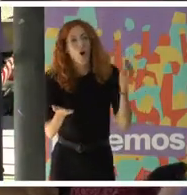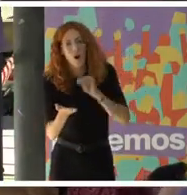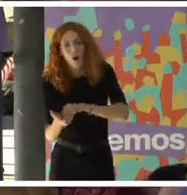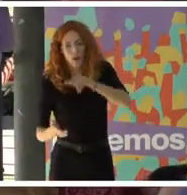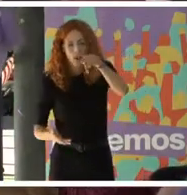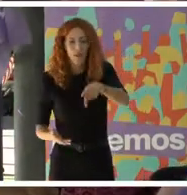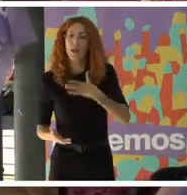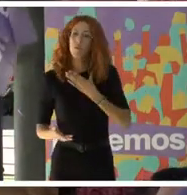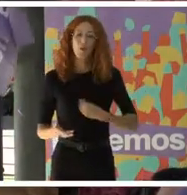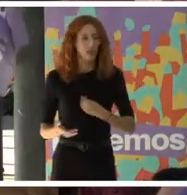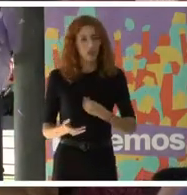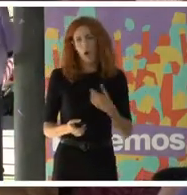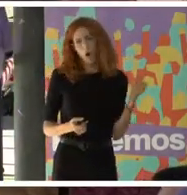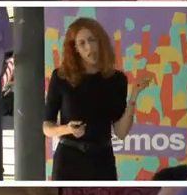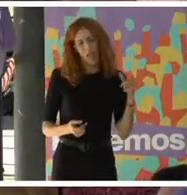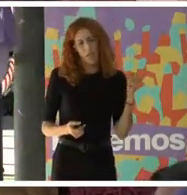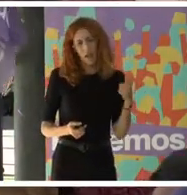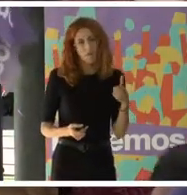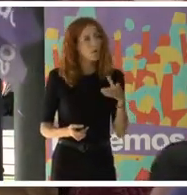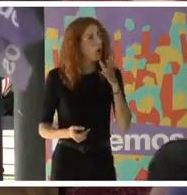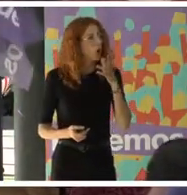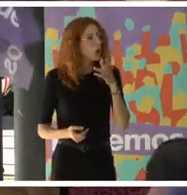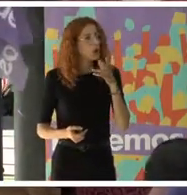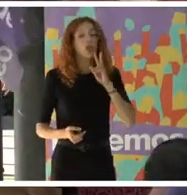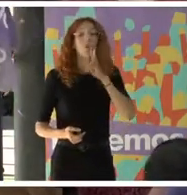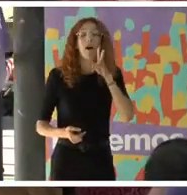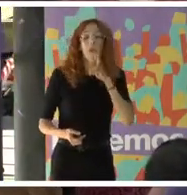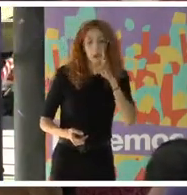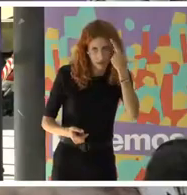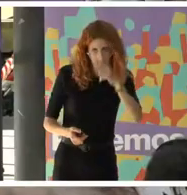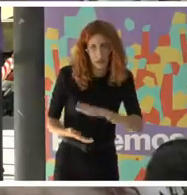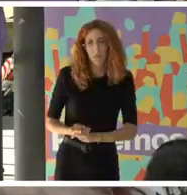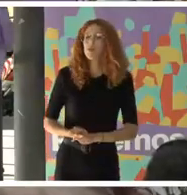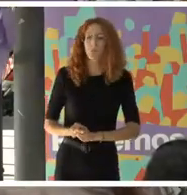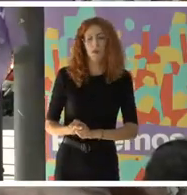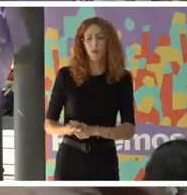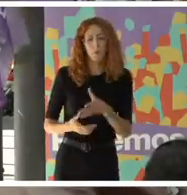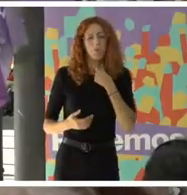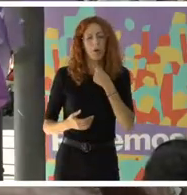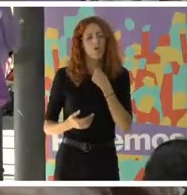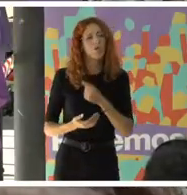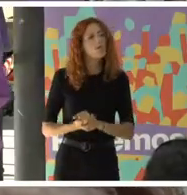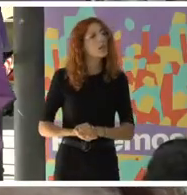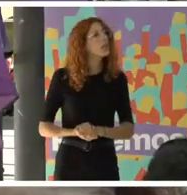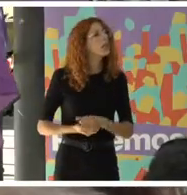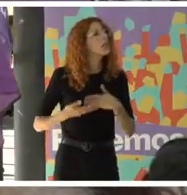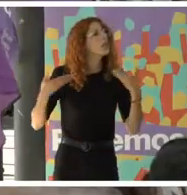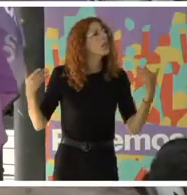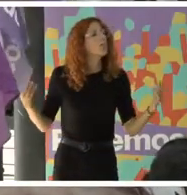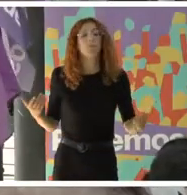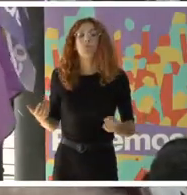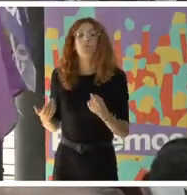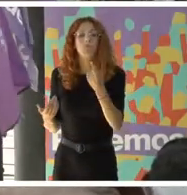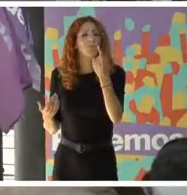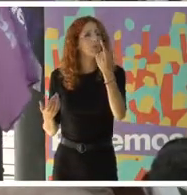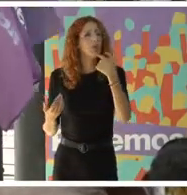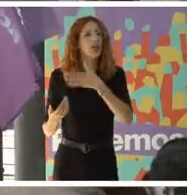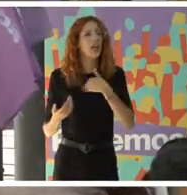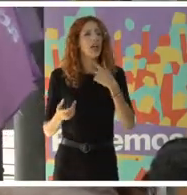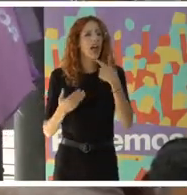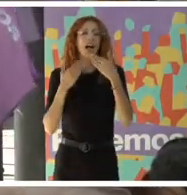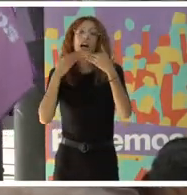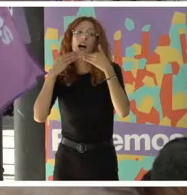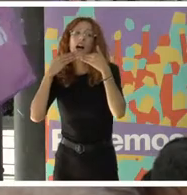siempre me encanta venir, más cuando no hay sopa verde que cuando la hay, pero me encanta siempre. Y en primer lugar quería yo también darles